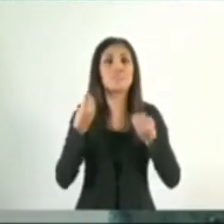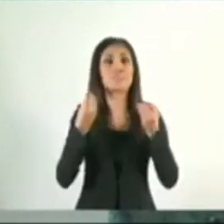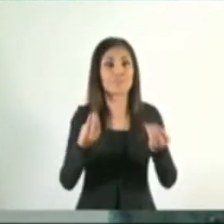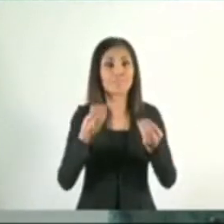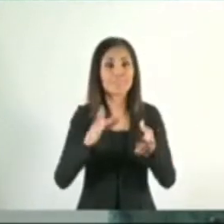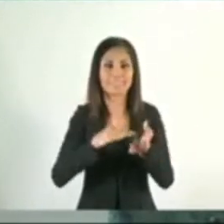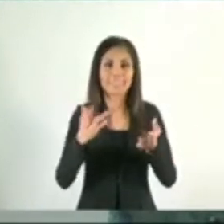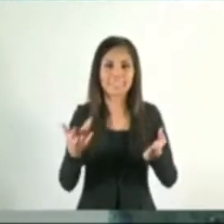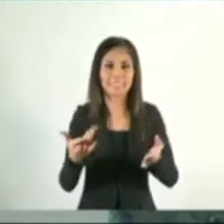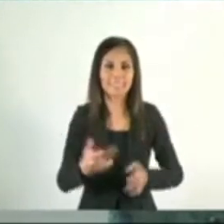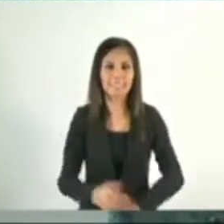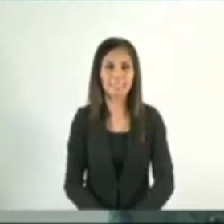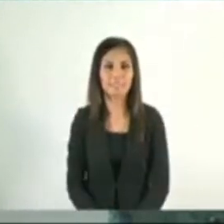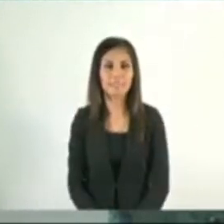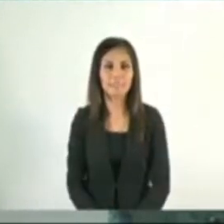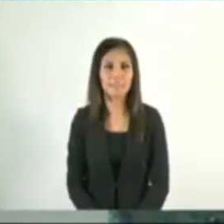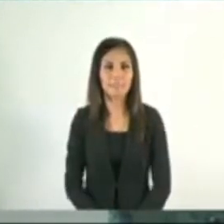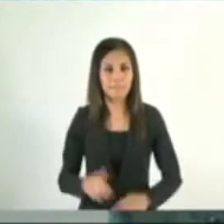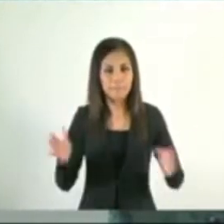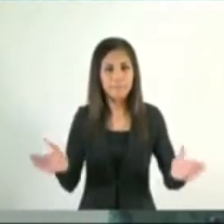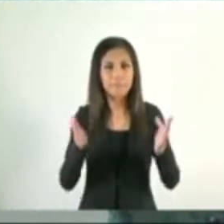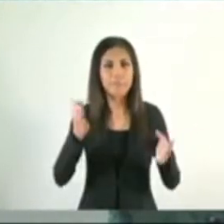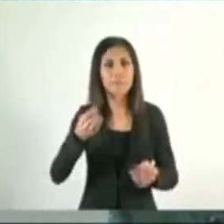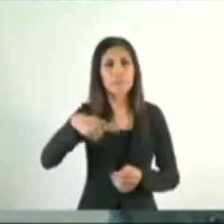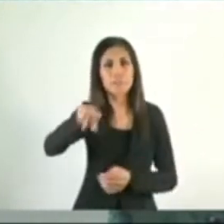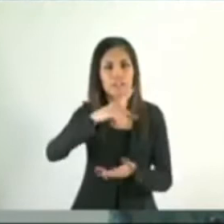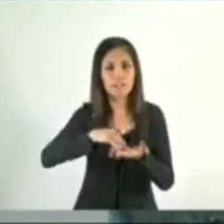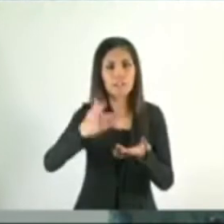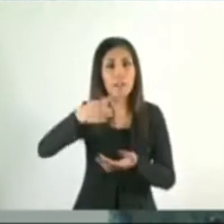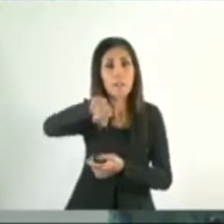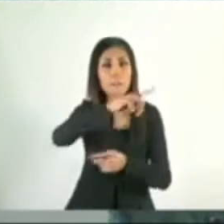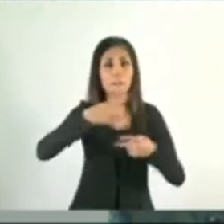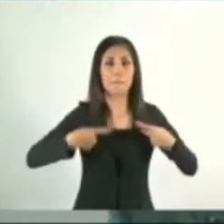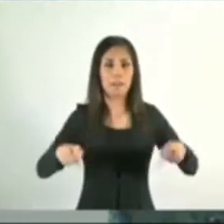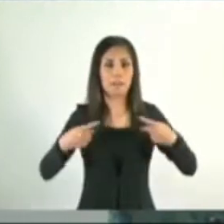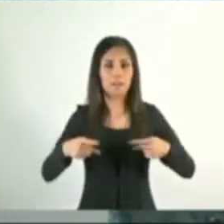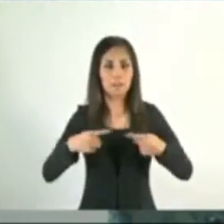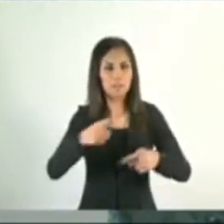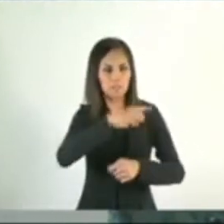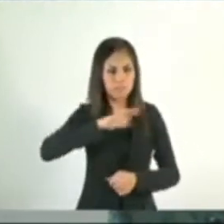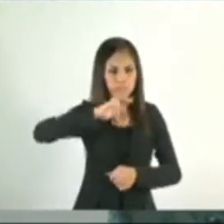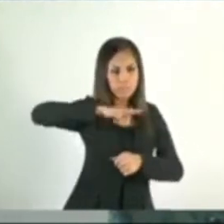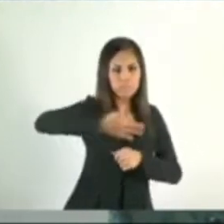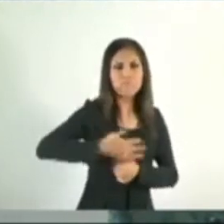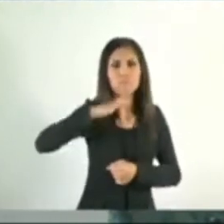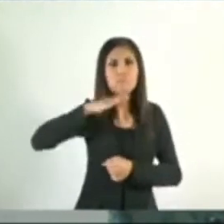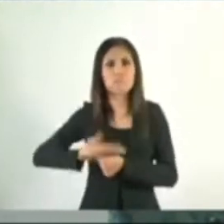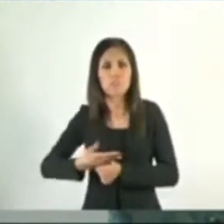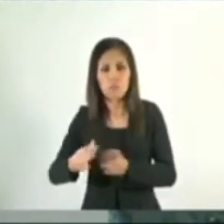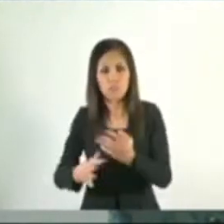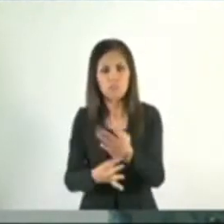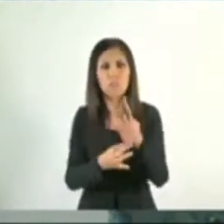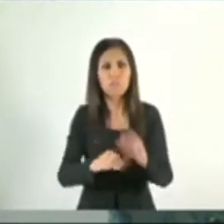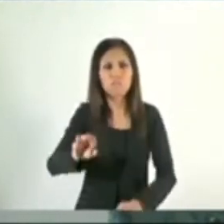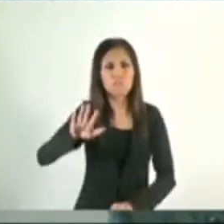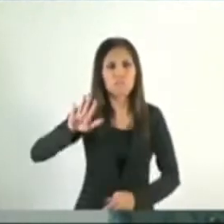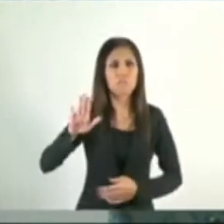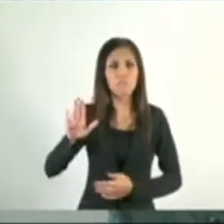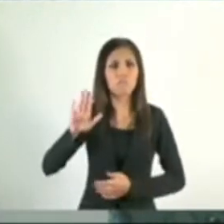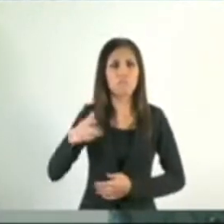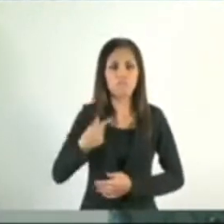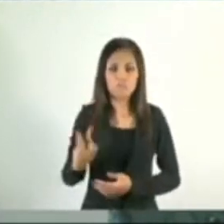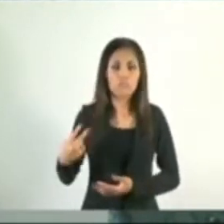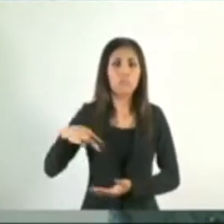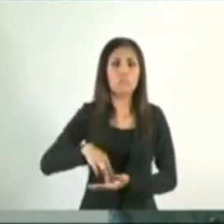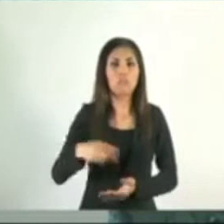gracias. Vaya nuestra gratitud al personal que con responsabilidad y compromiso asume cabalmente